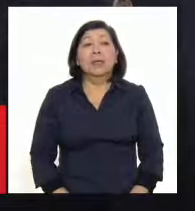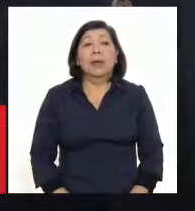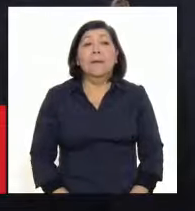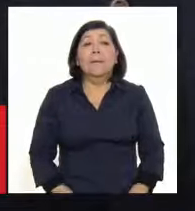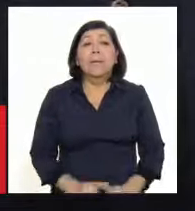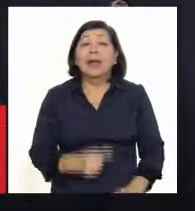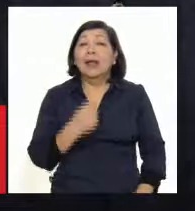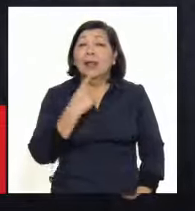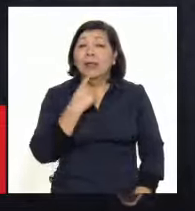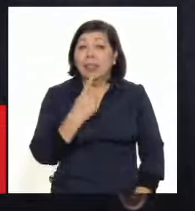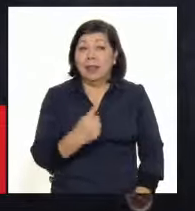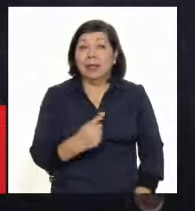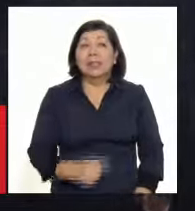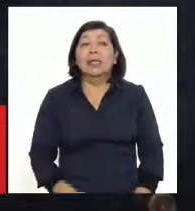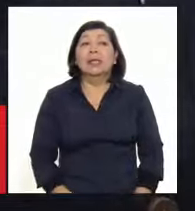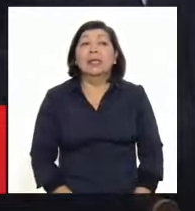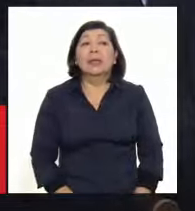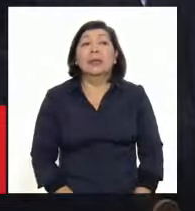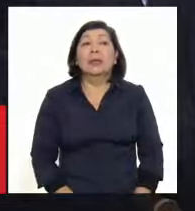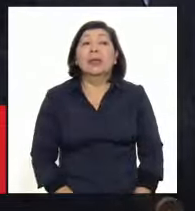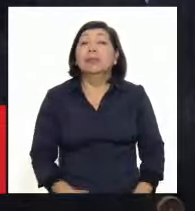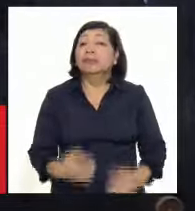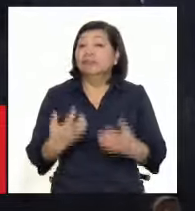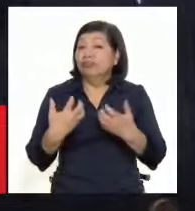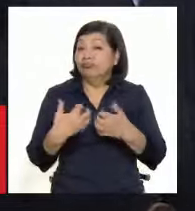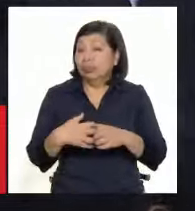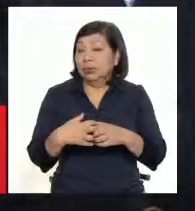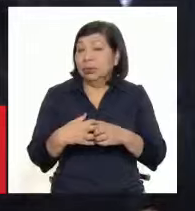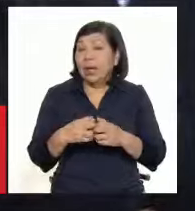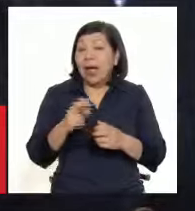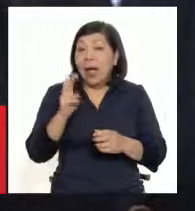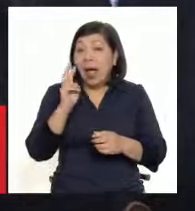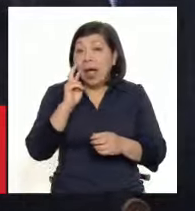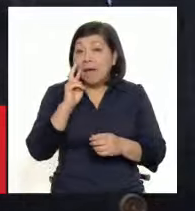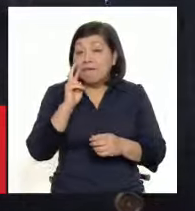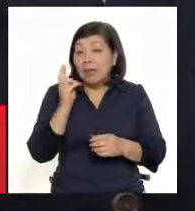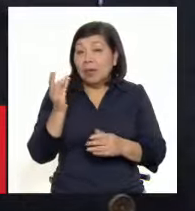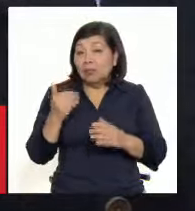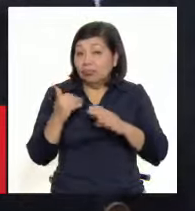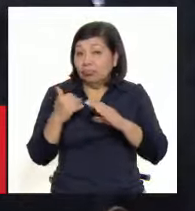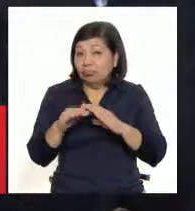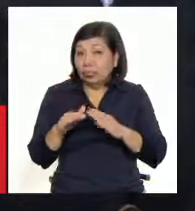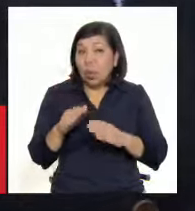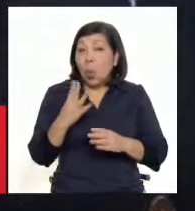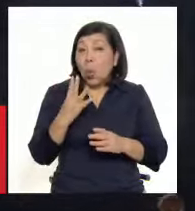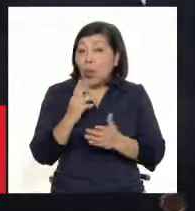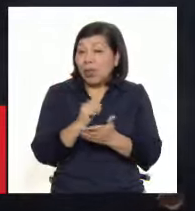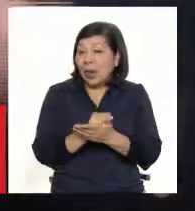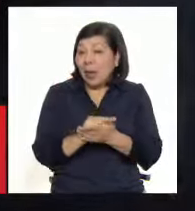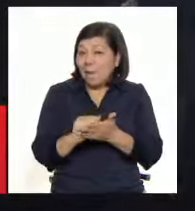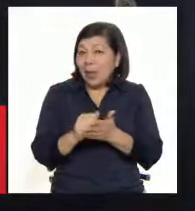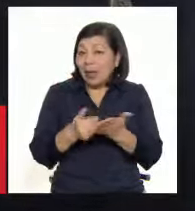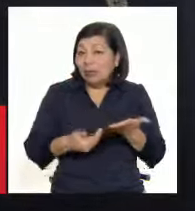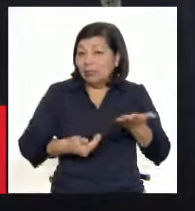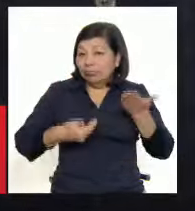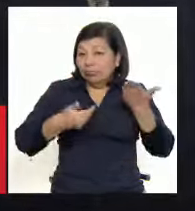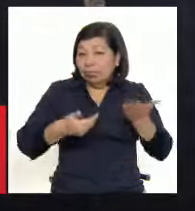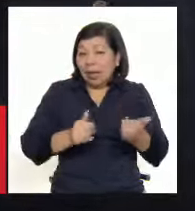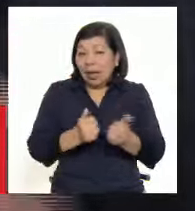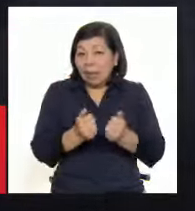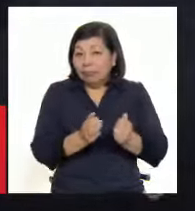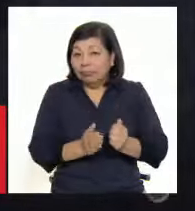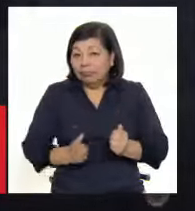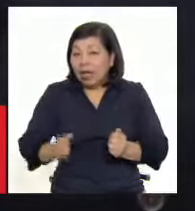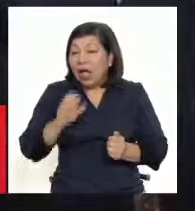para señalarles nuevamente, si la empresa recién el día viernes que acaba de pasar, después de 4 meses que presentó el plan de desvío,